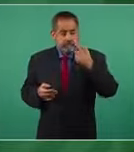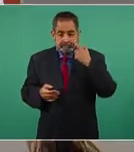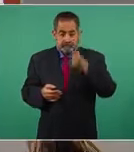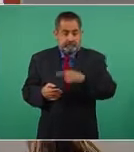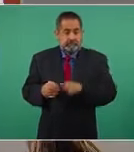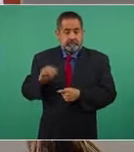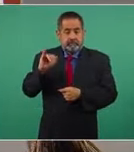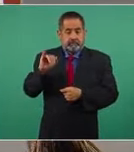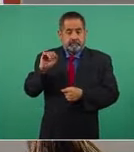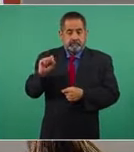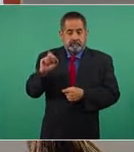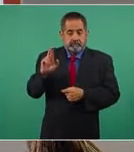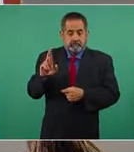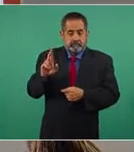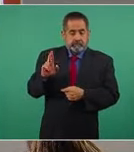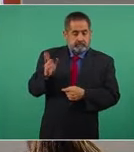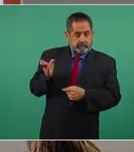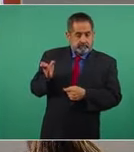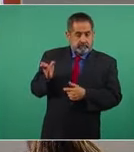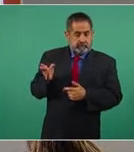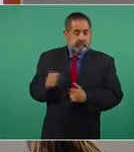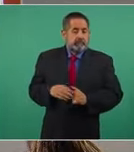renta,